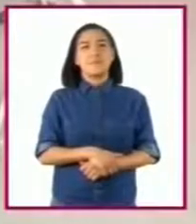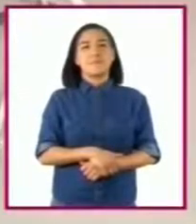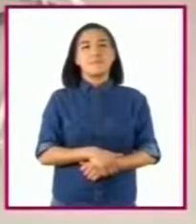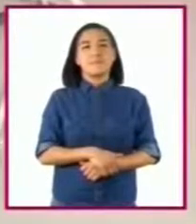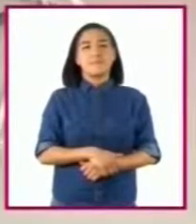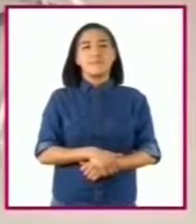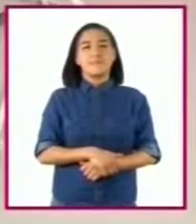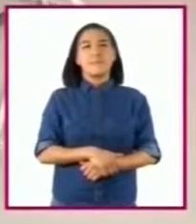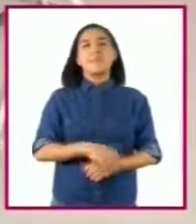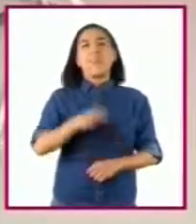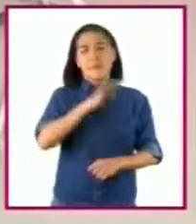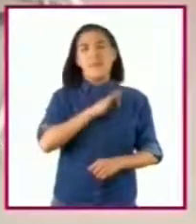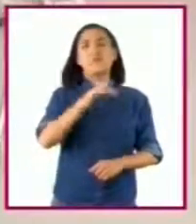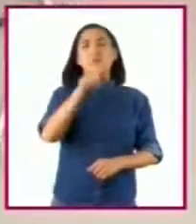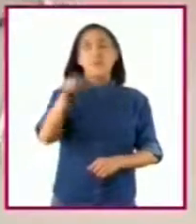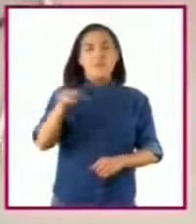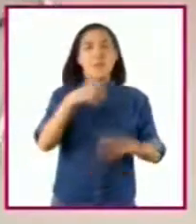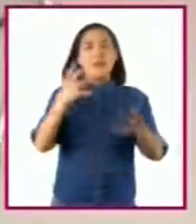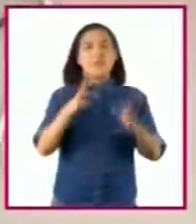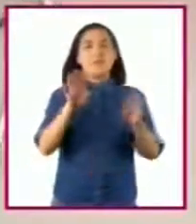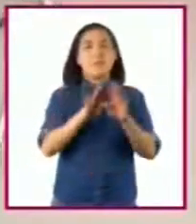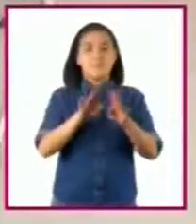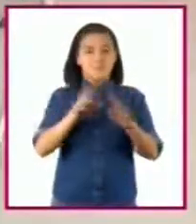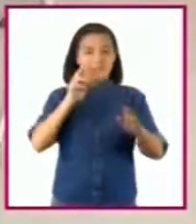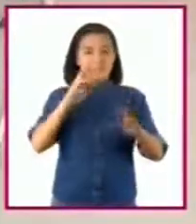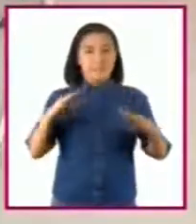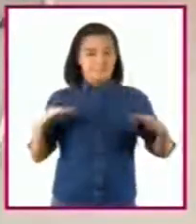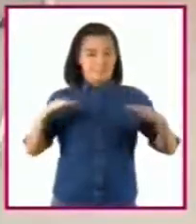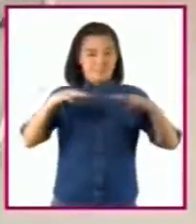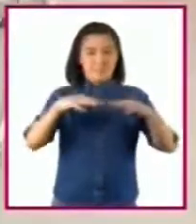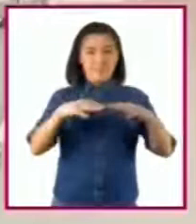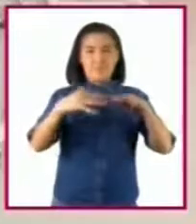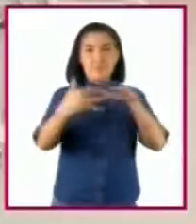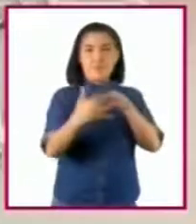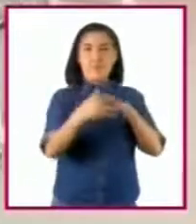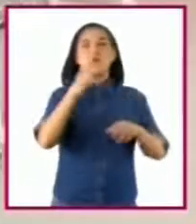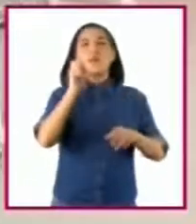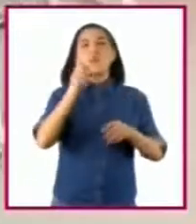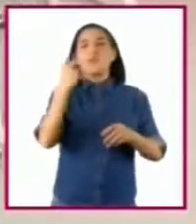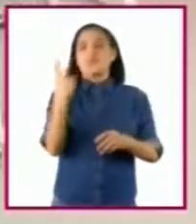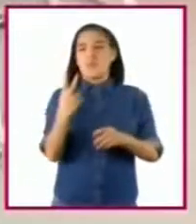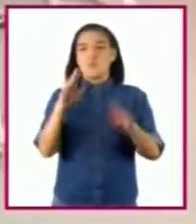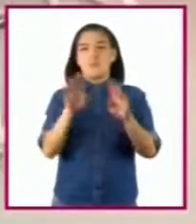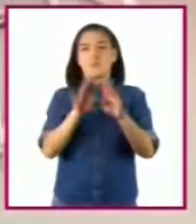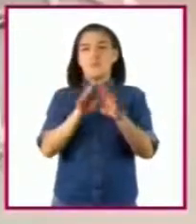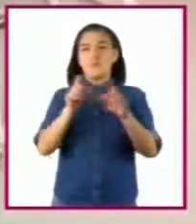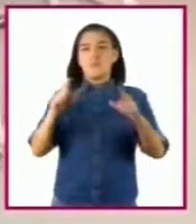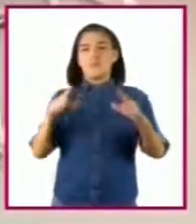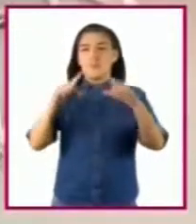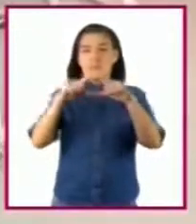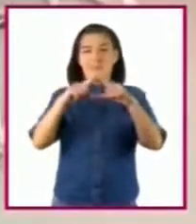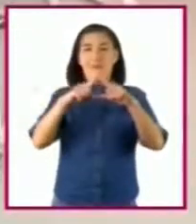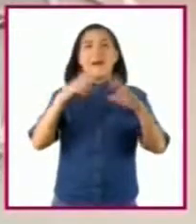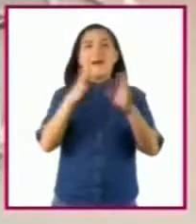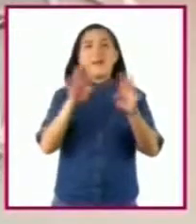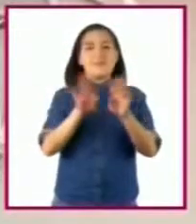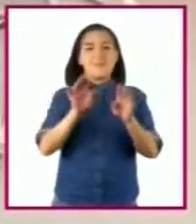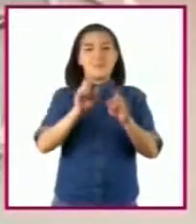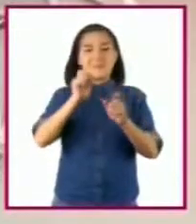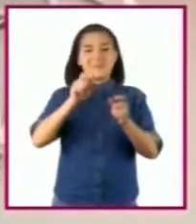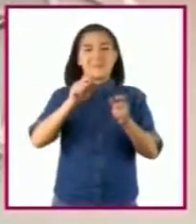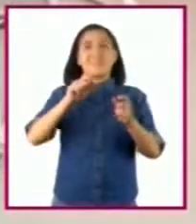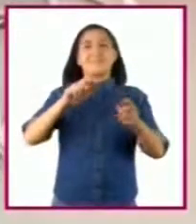También lo que pueden hacer es unir dos, ¿perfecto? Pueden unir dos, los cuales provocan un rombo, ¿vieron? Pero tiene